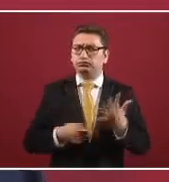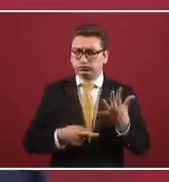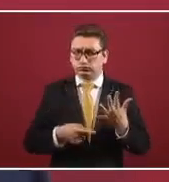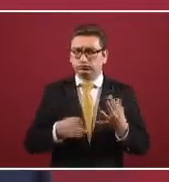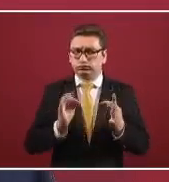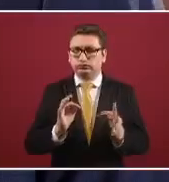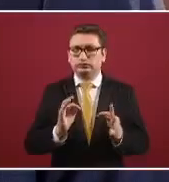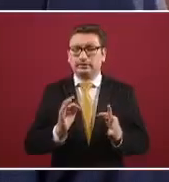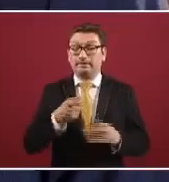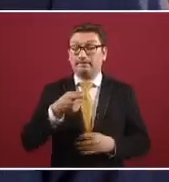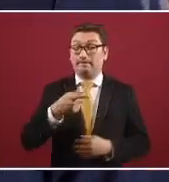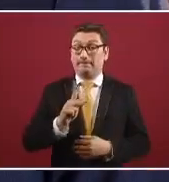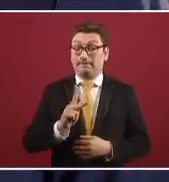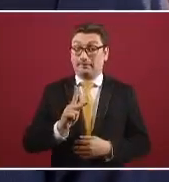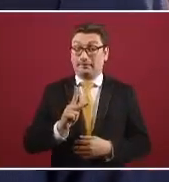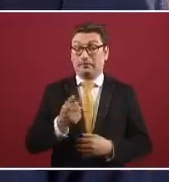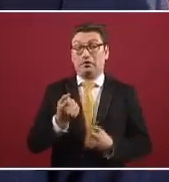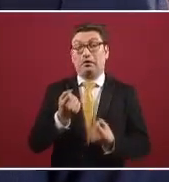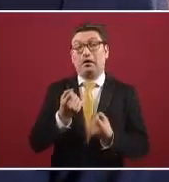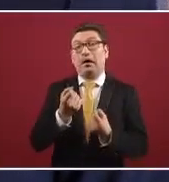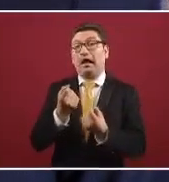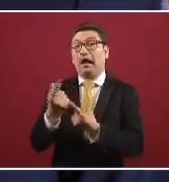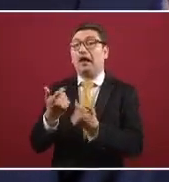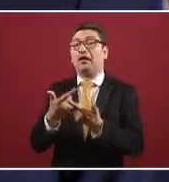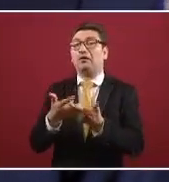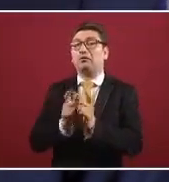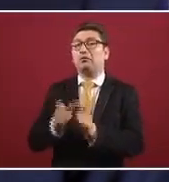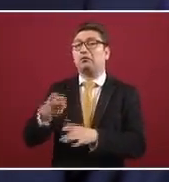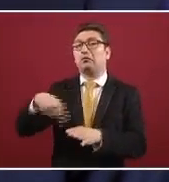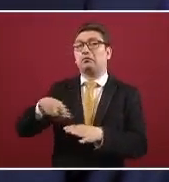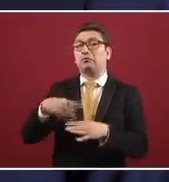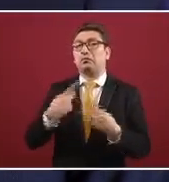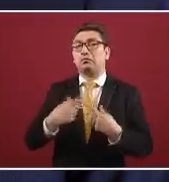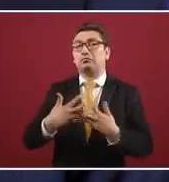Pero hay unos que se malacostumbraron